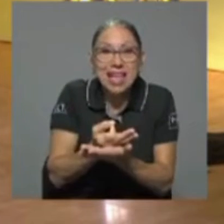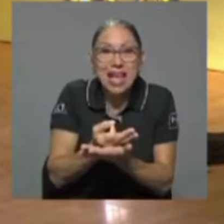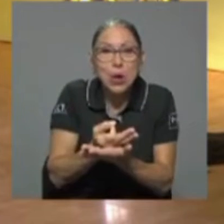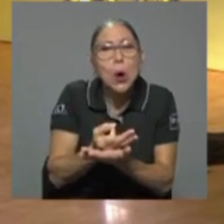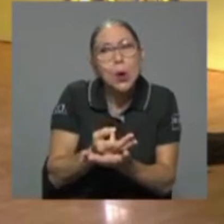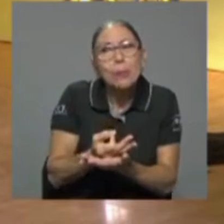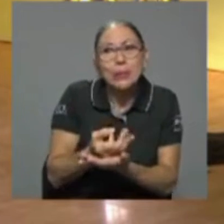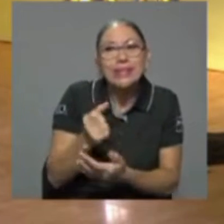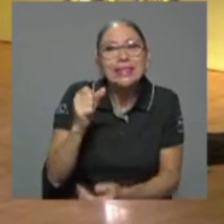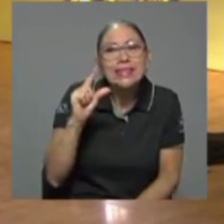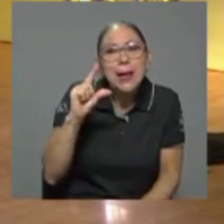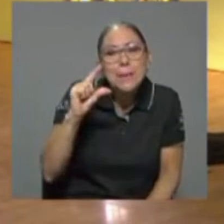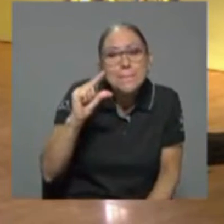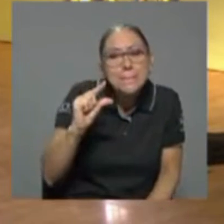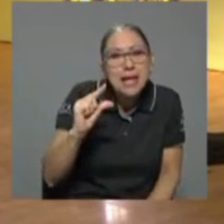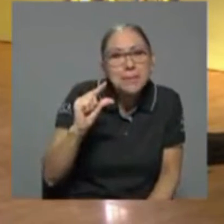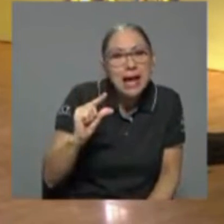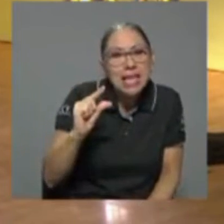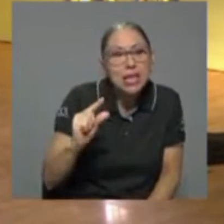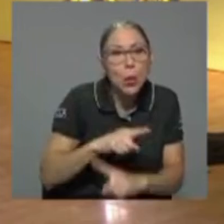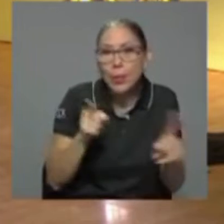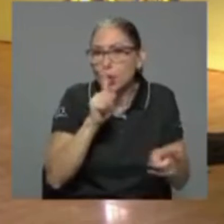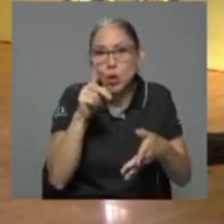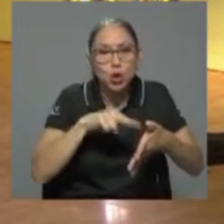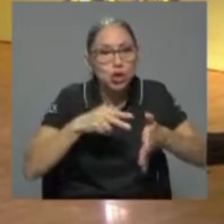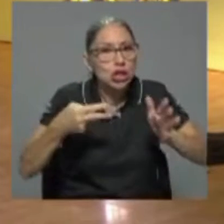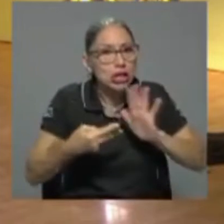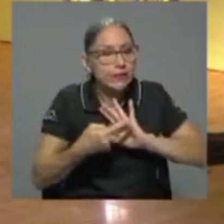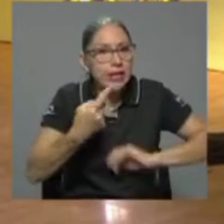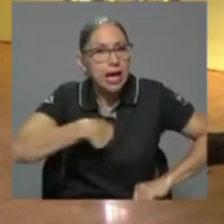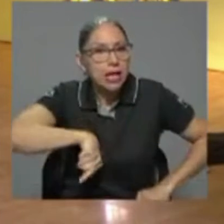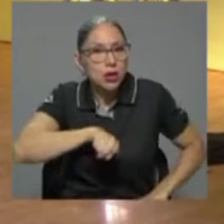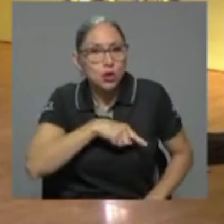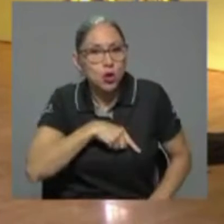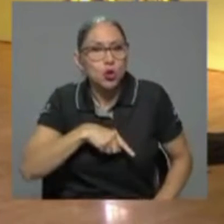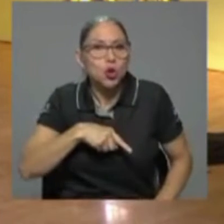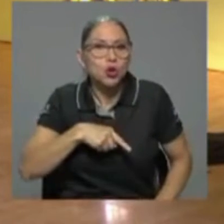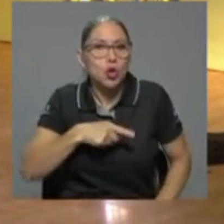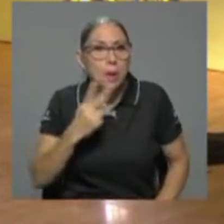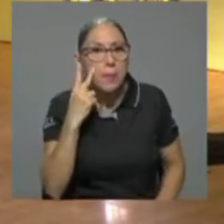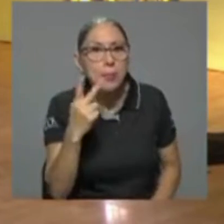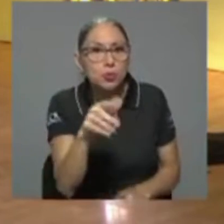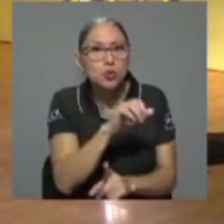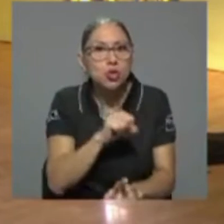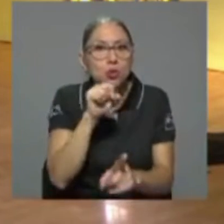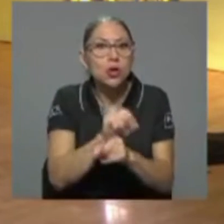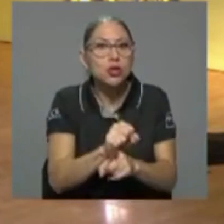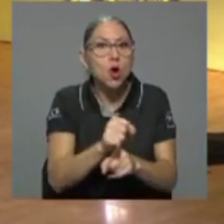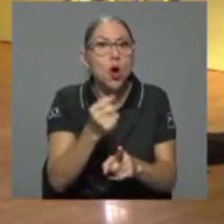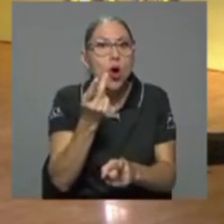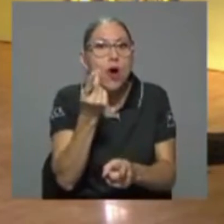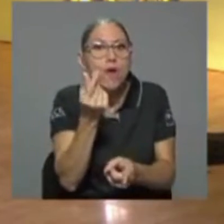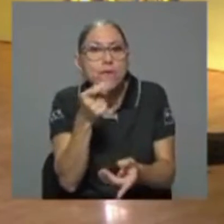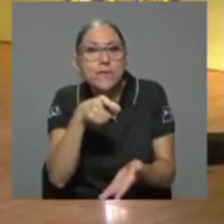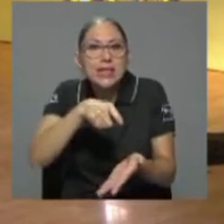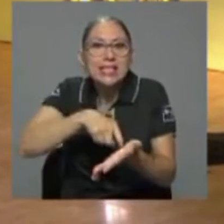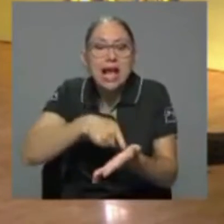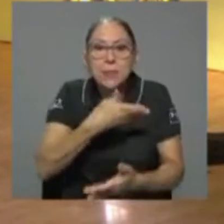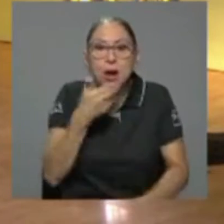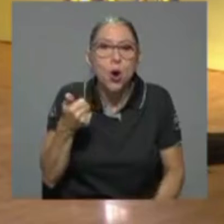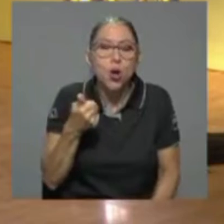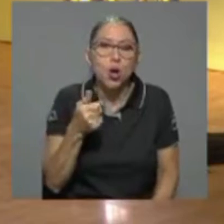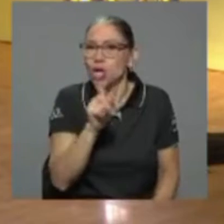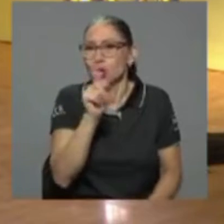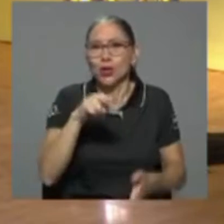pero no significa que tengamos necesariamente una mejor situación fiscal, porque como explicaba, algunos